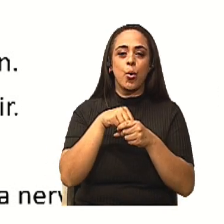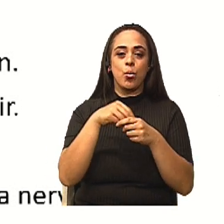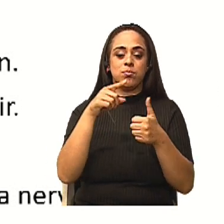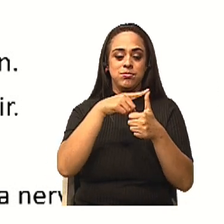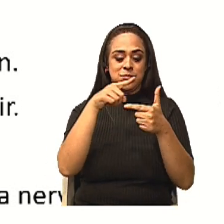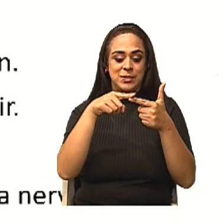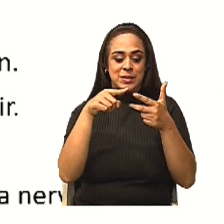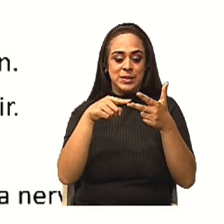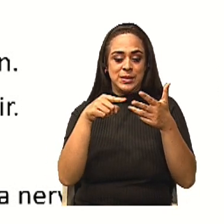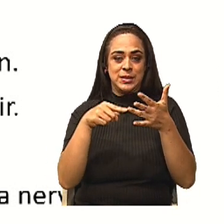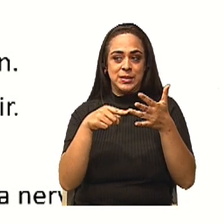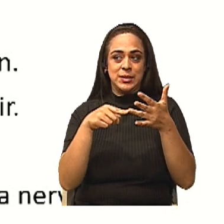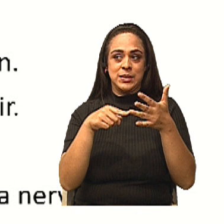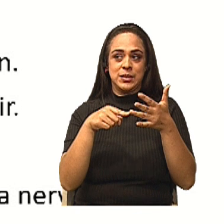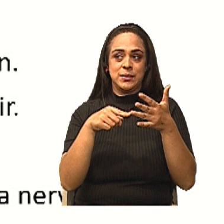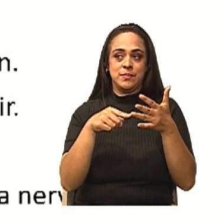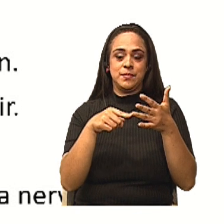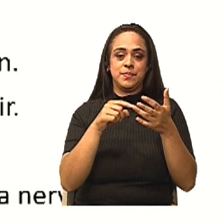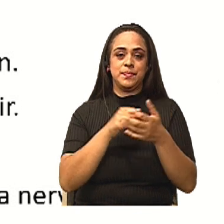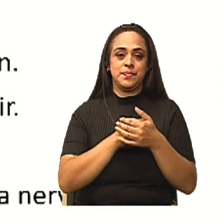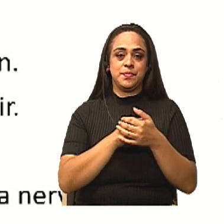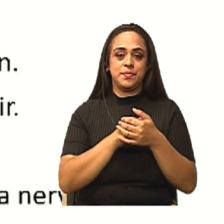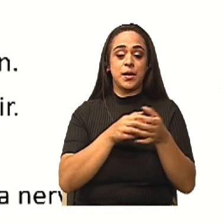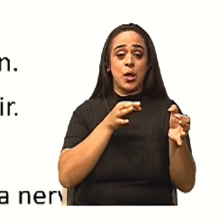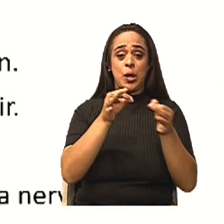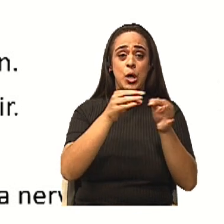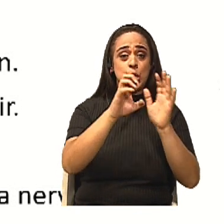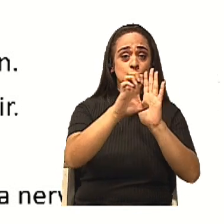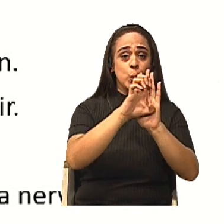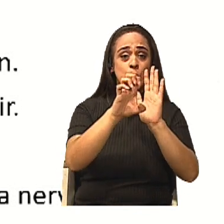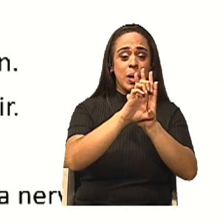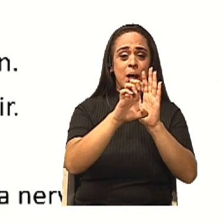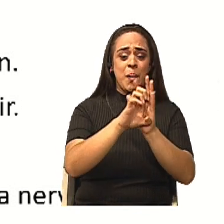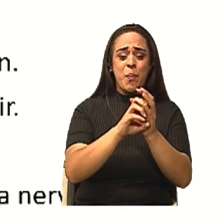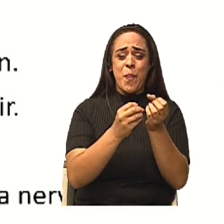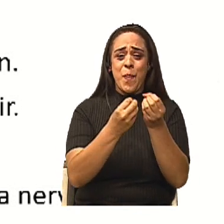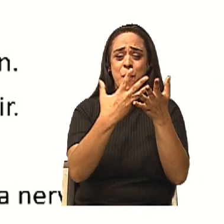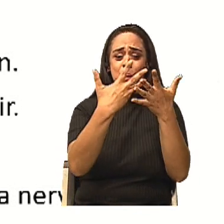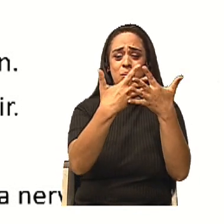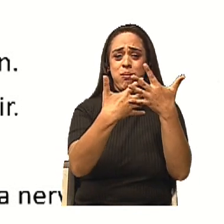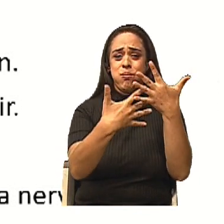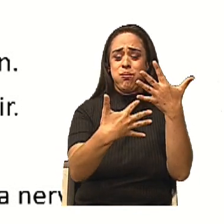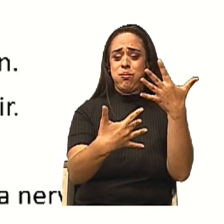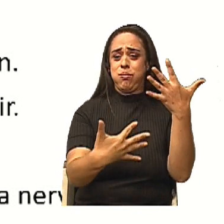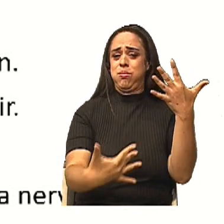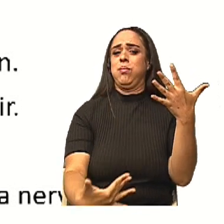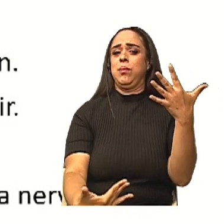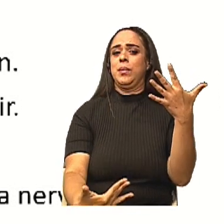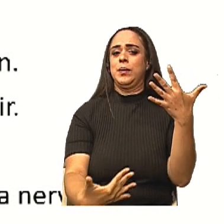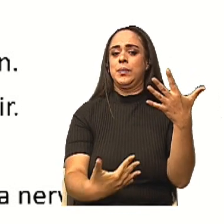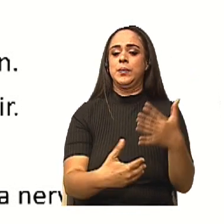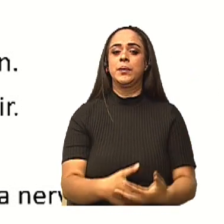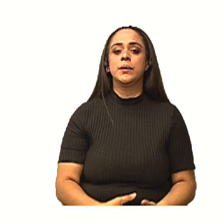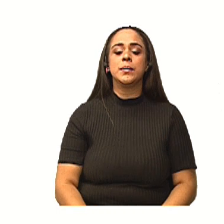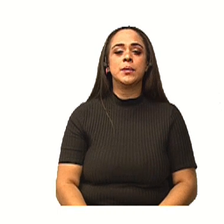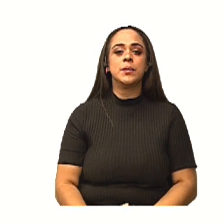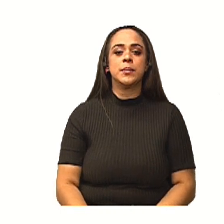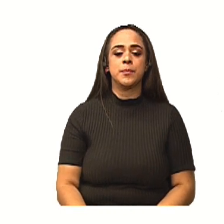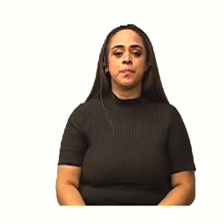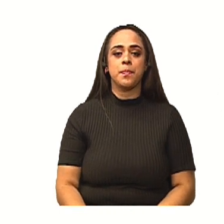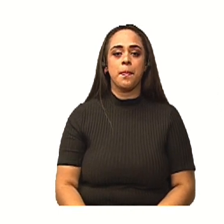de nitrógeno y 2 de oxígeno. Son ejemplos porque hay millones de compuestos. Muy